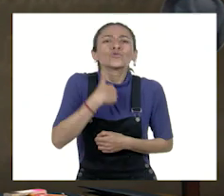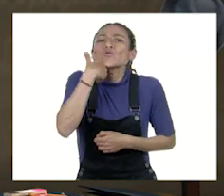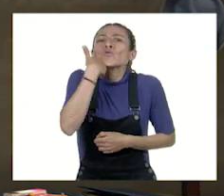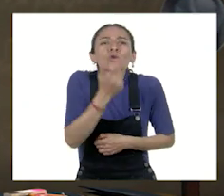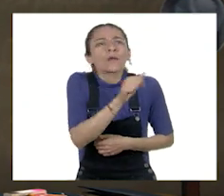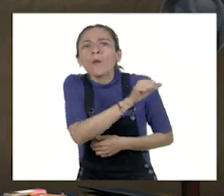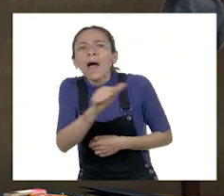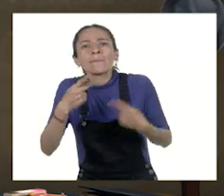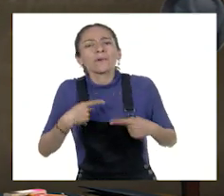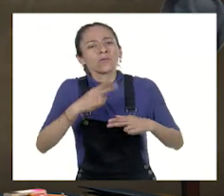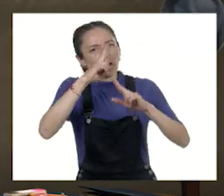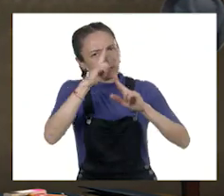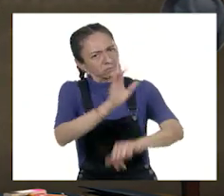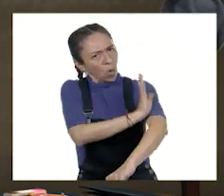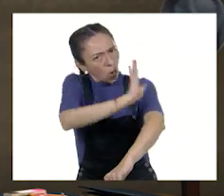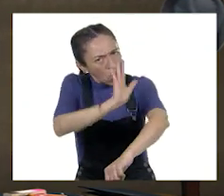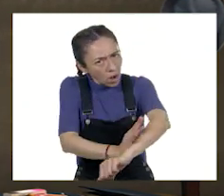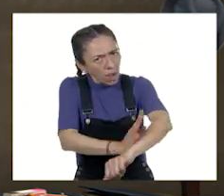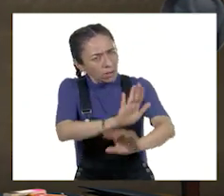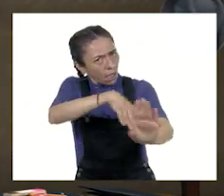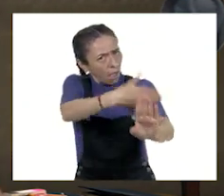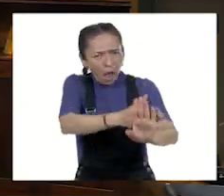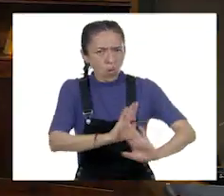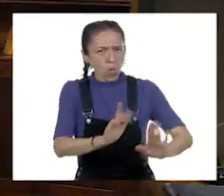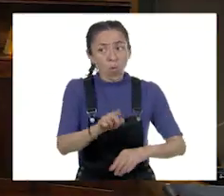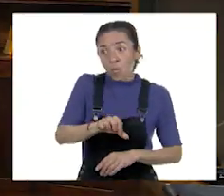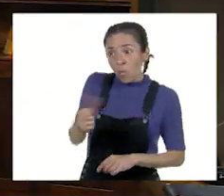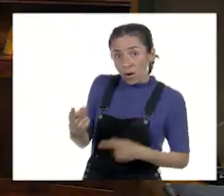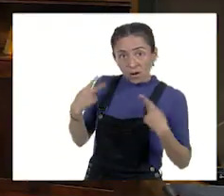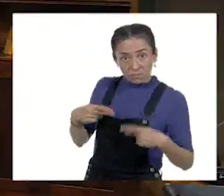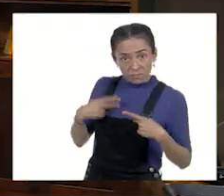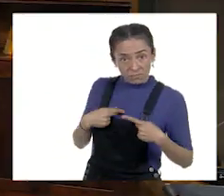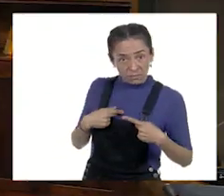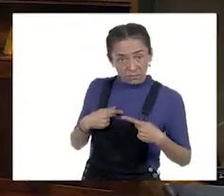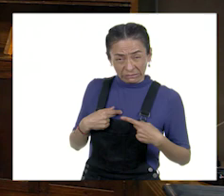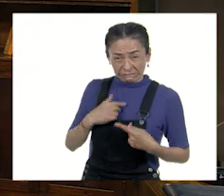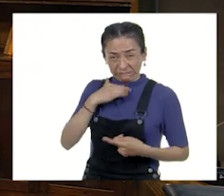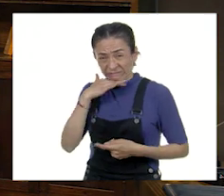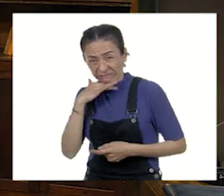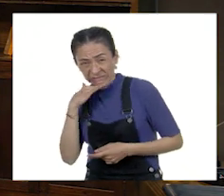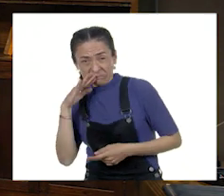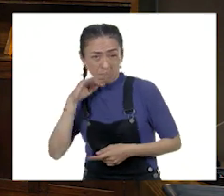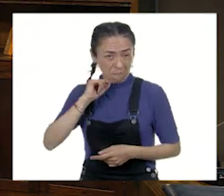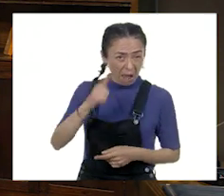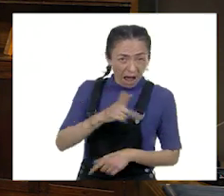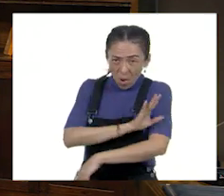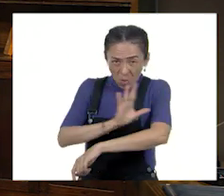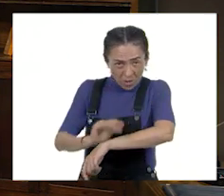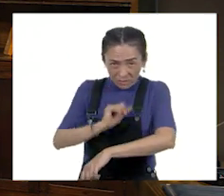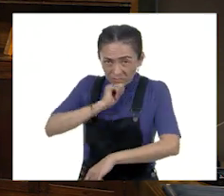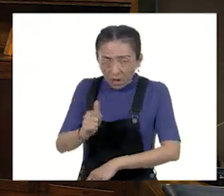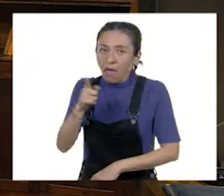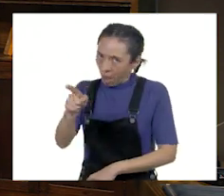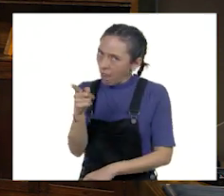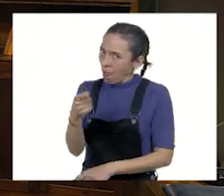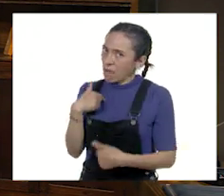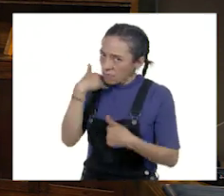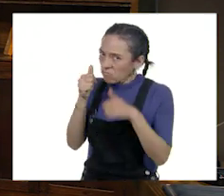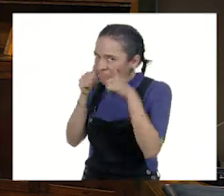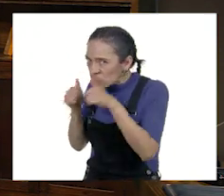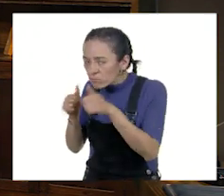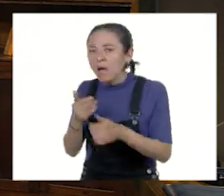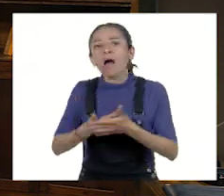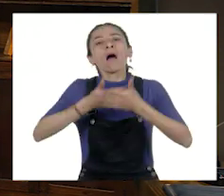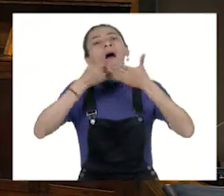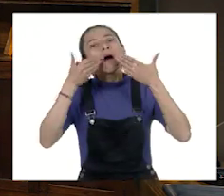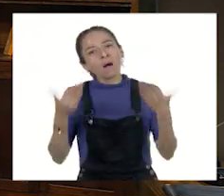honrados. Yo quiero ocuparme de los que no lo son. Pero claro, ahora quedaba en el banquillo de los acusados el señor